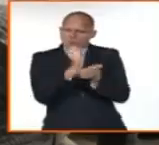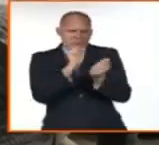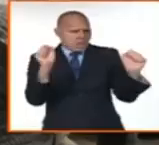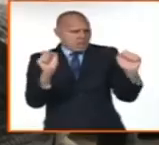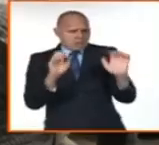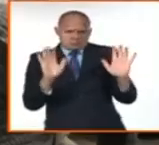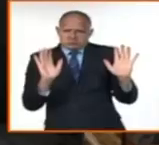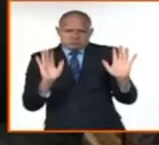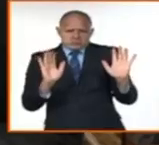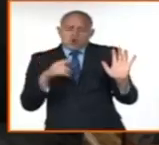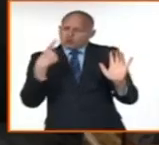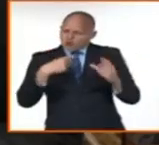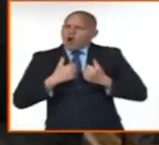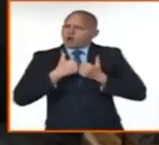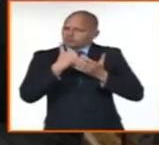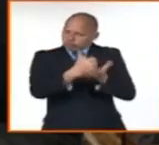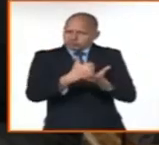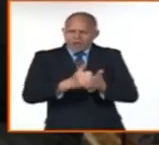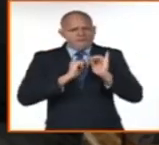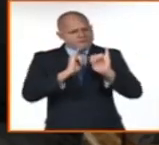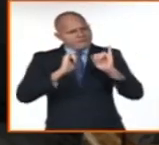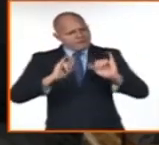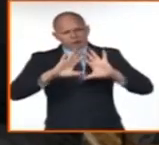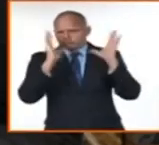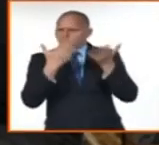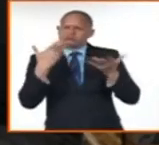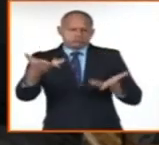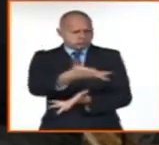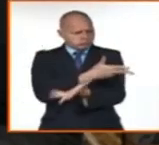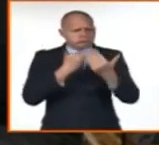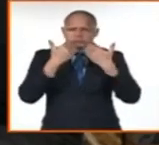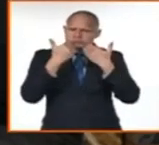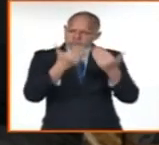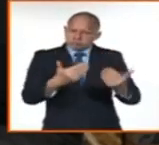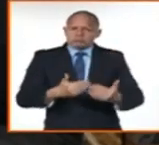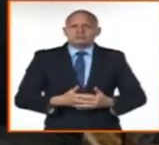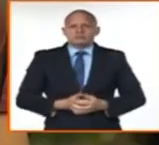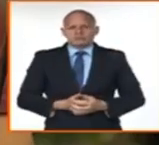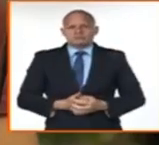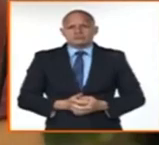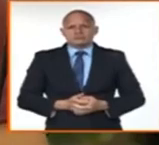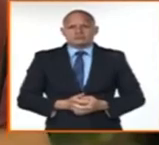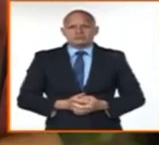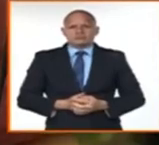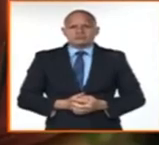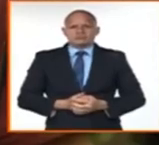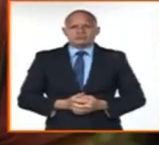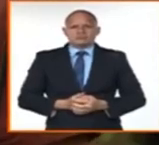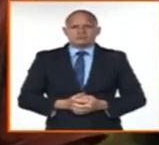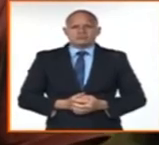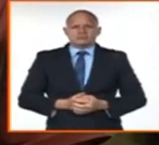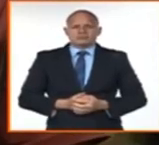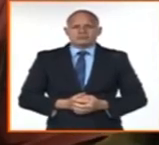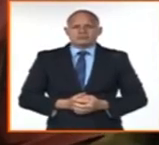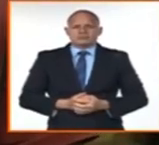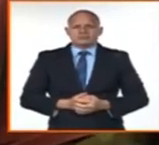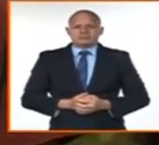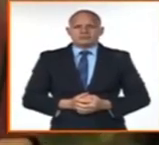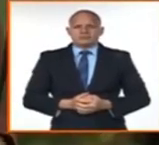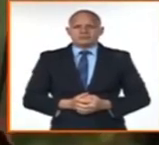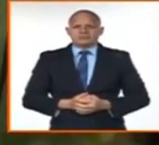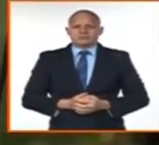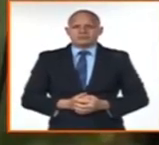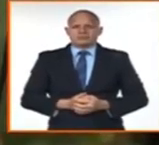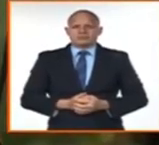lo que podemos construir ahora después de todos estos intercambios que hemos tenido en estos días. Usted como dirigente, como